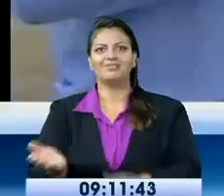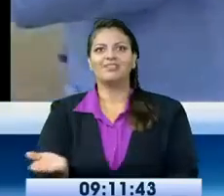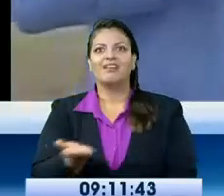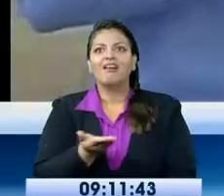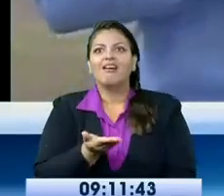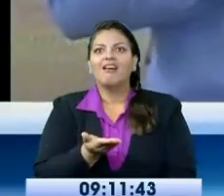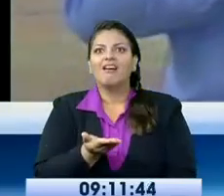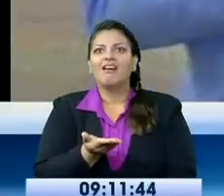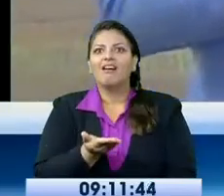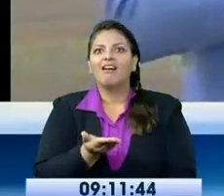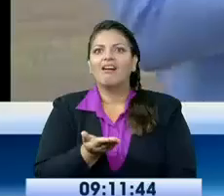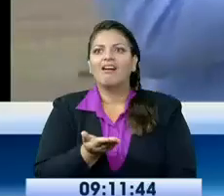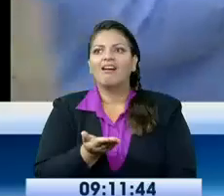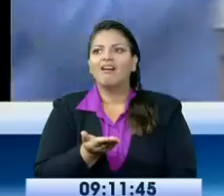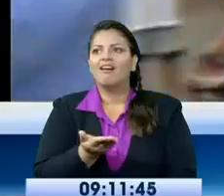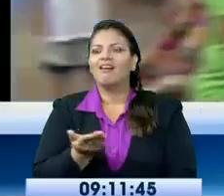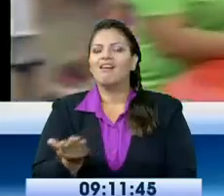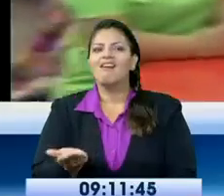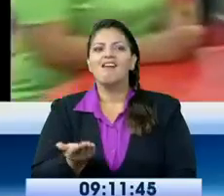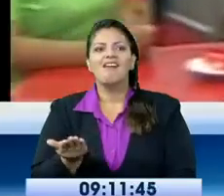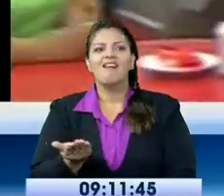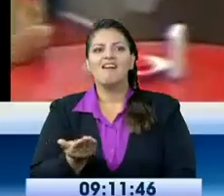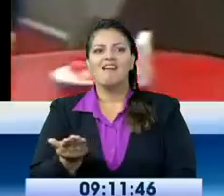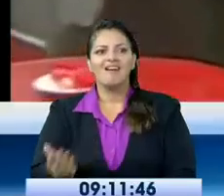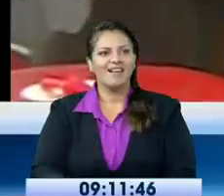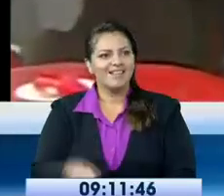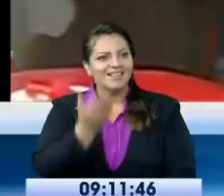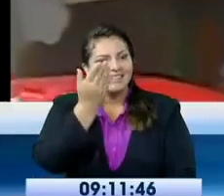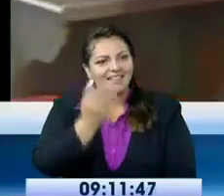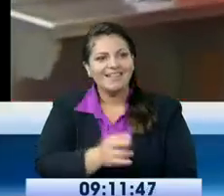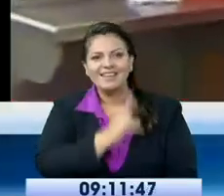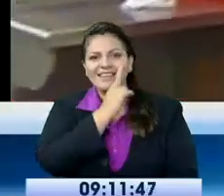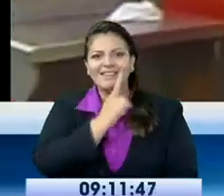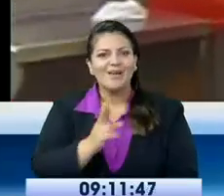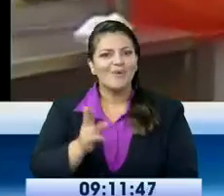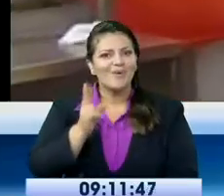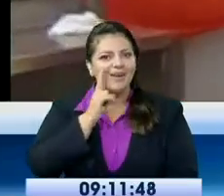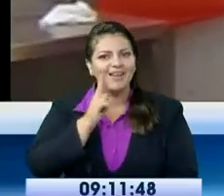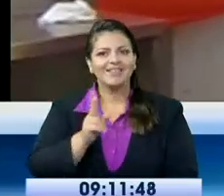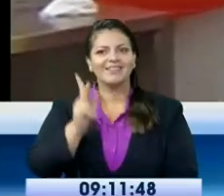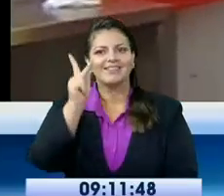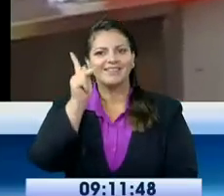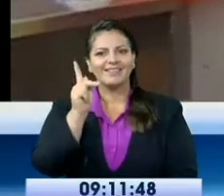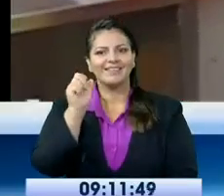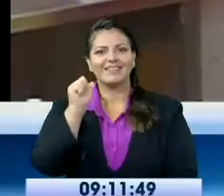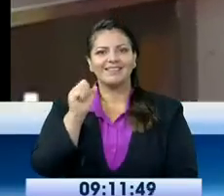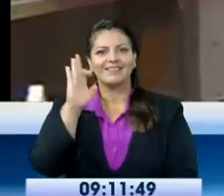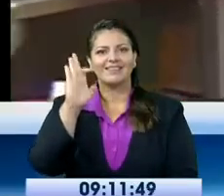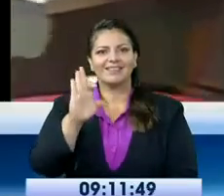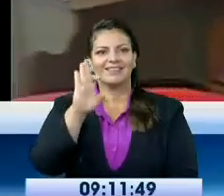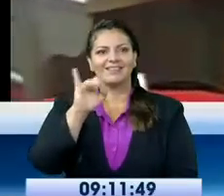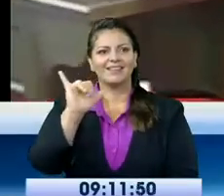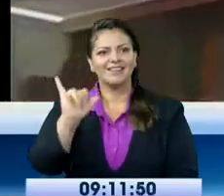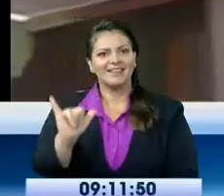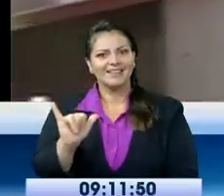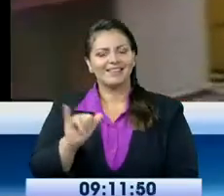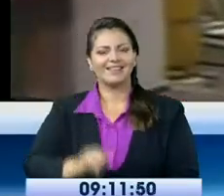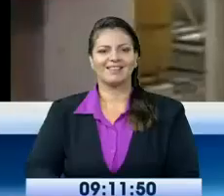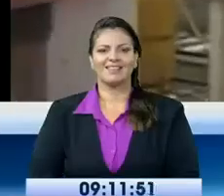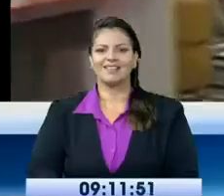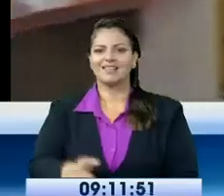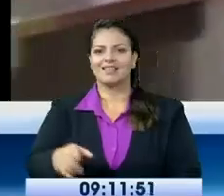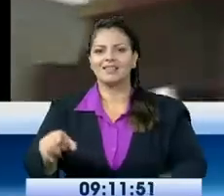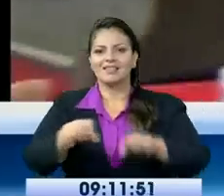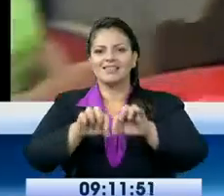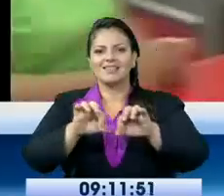del concurso de los agachaditos de la noticia en la comunidad. ¿Qué les parece? Aquí está la salchicha